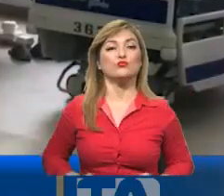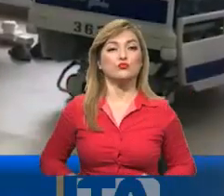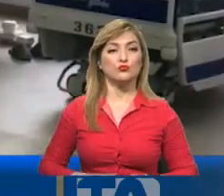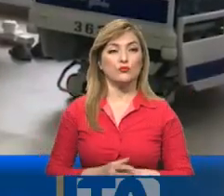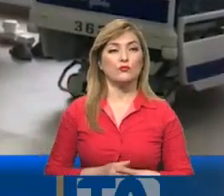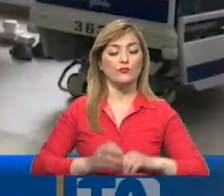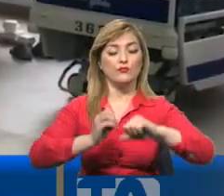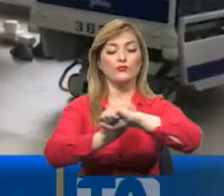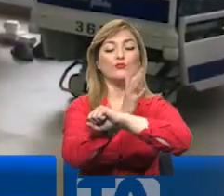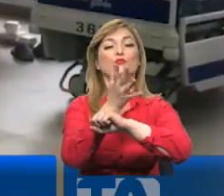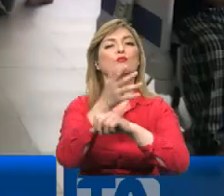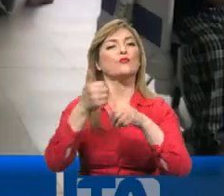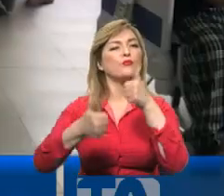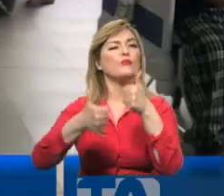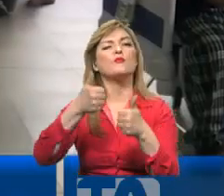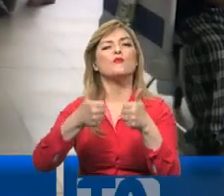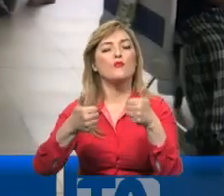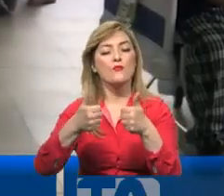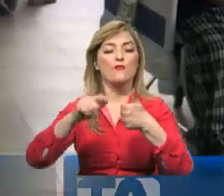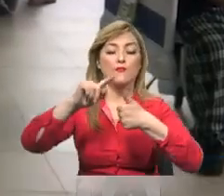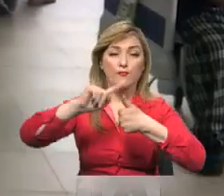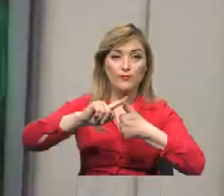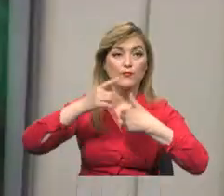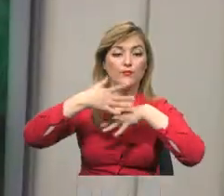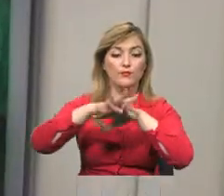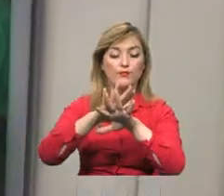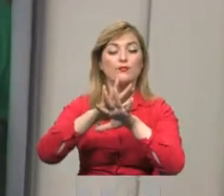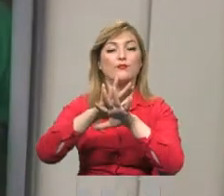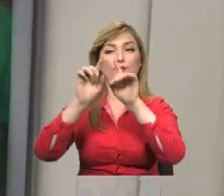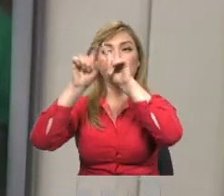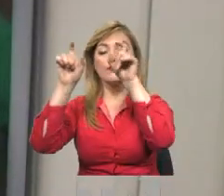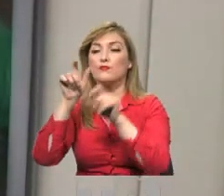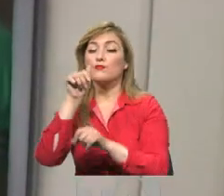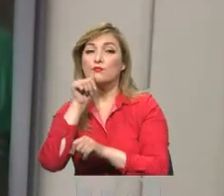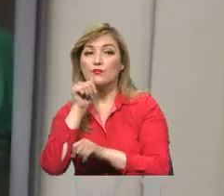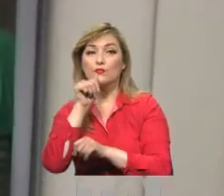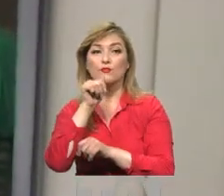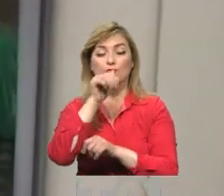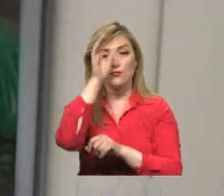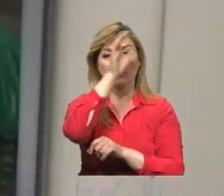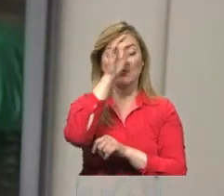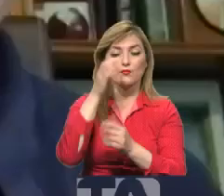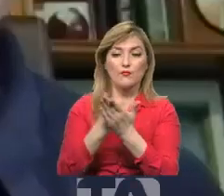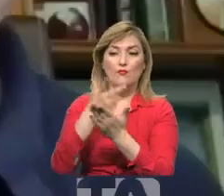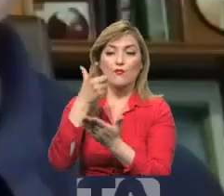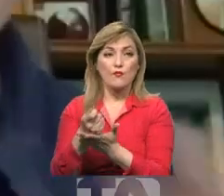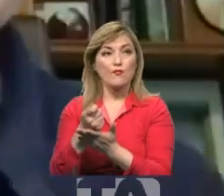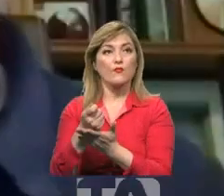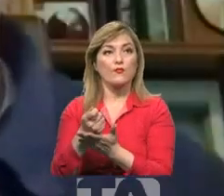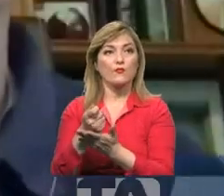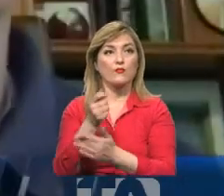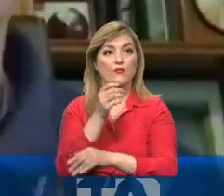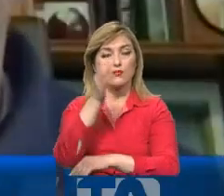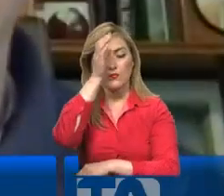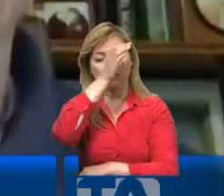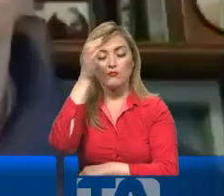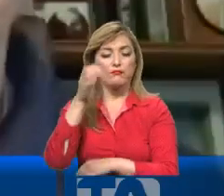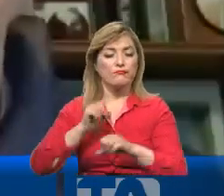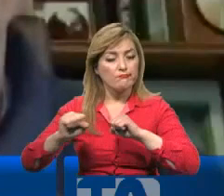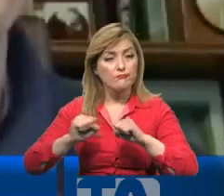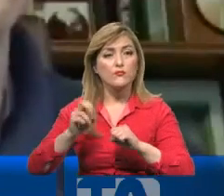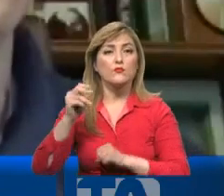Entre las recomendaciones que hicieron está la integración del sector privado en el proceso de importación de vacunas. Para poder agilizar, ya